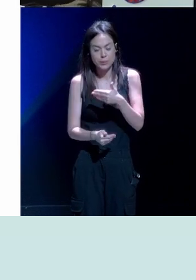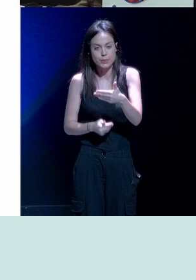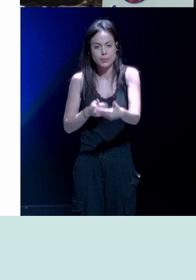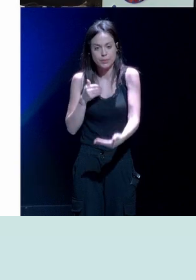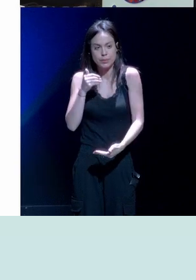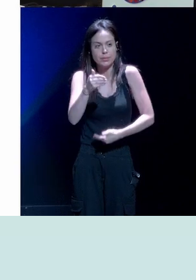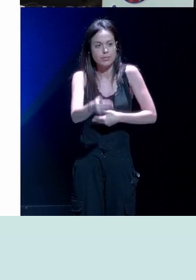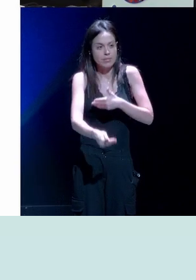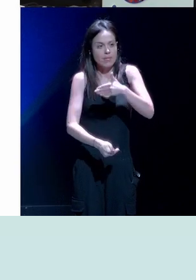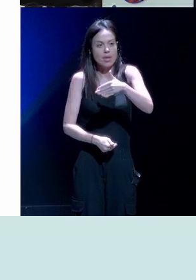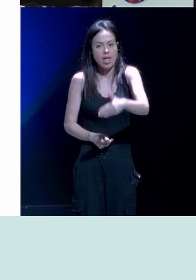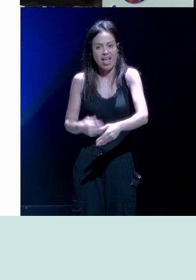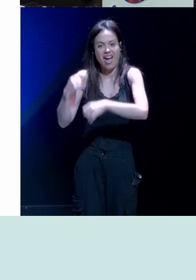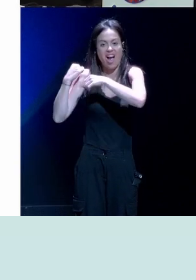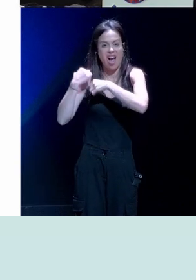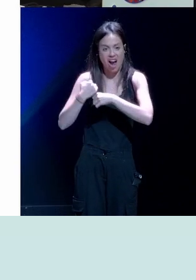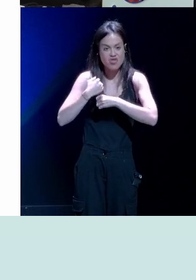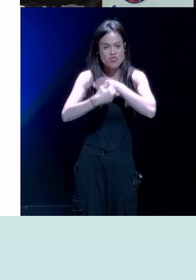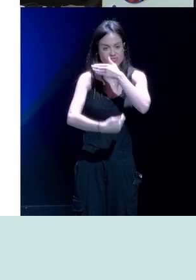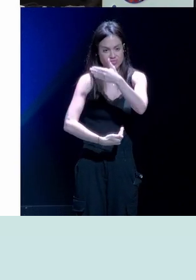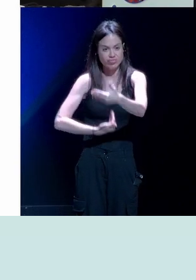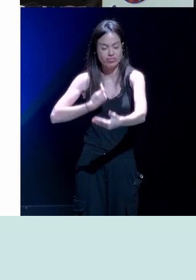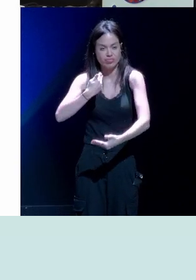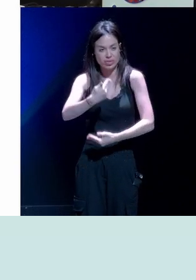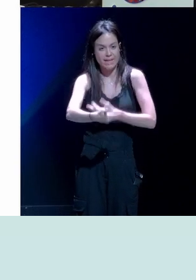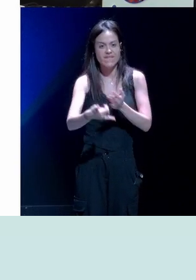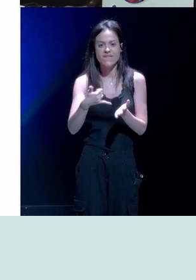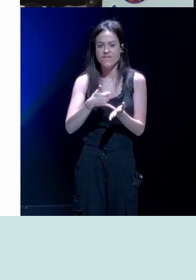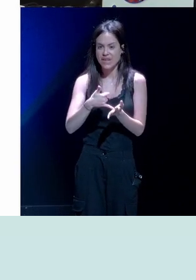que los años pasan en esa situación de fragilidad económica y social,